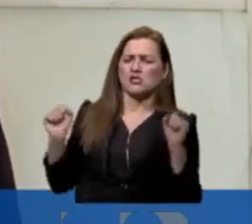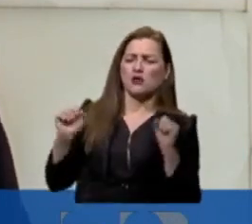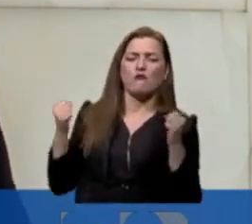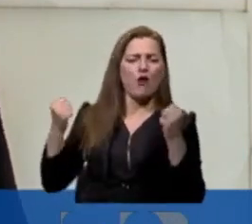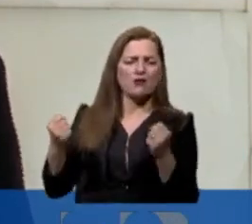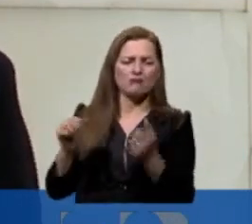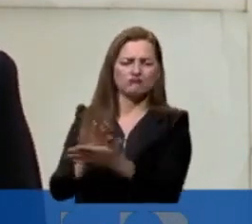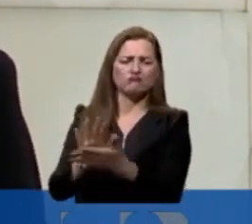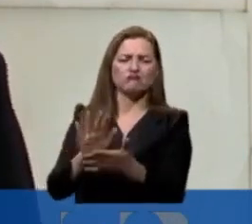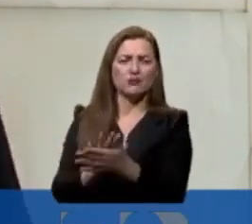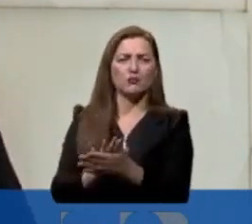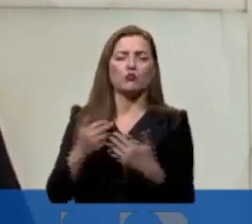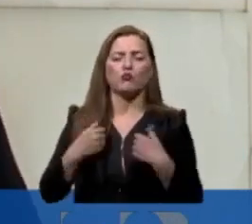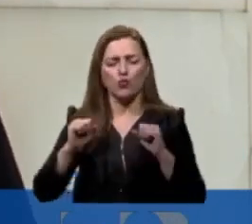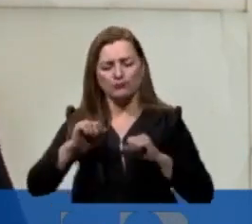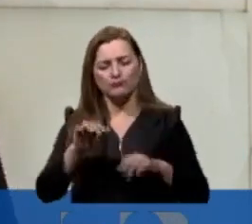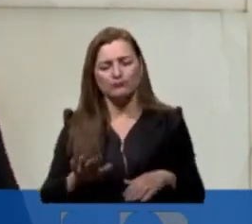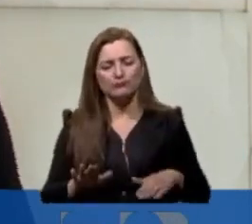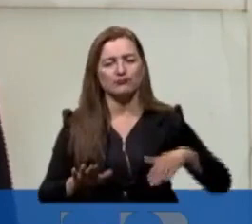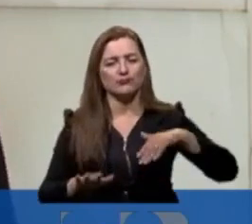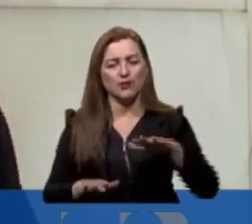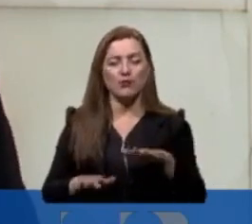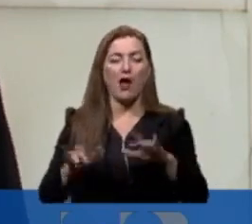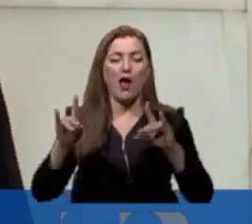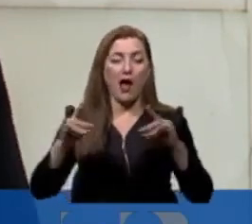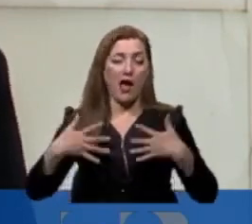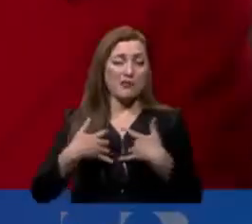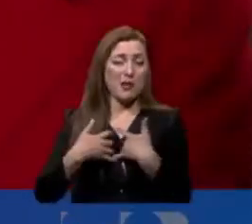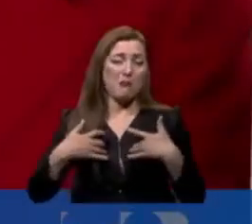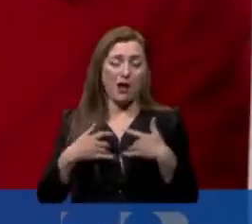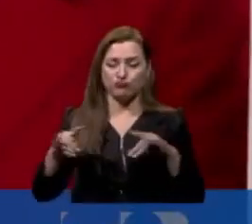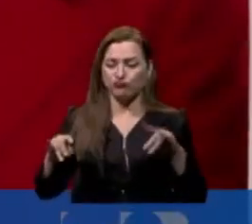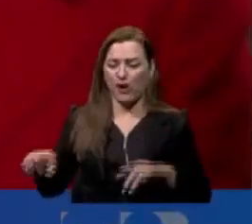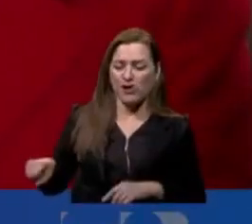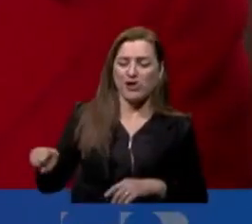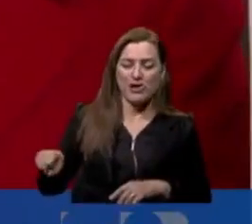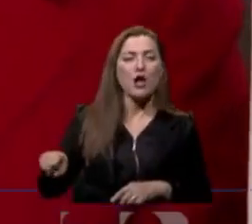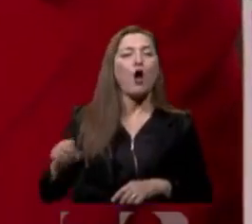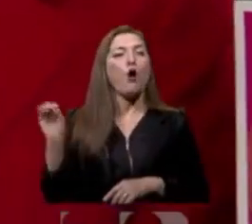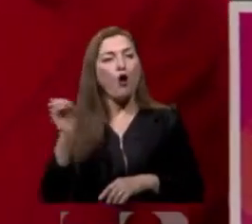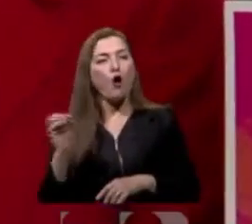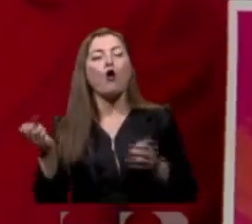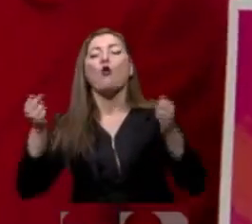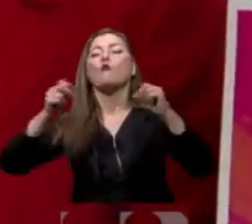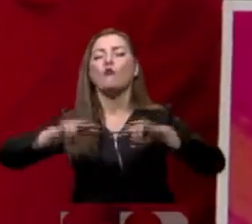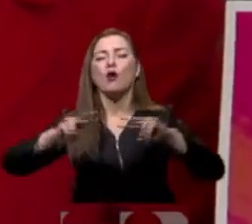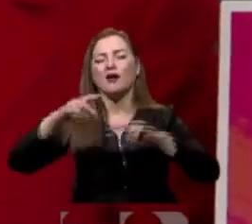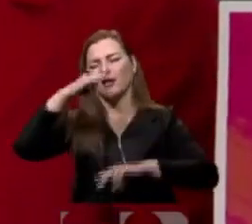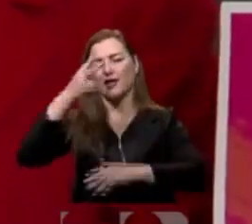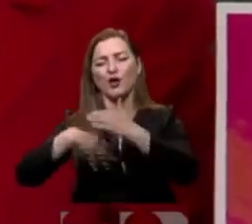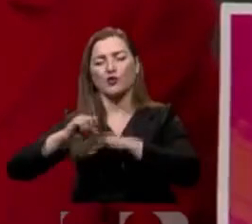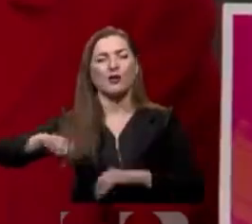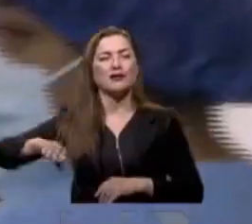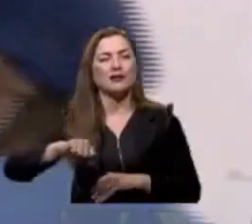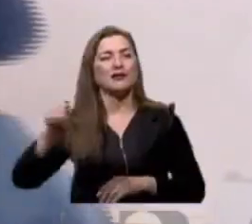muy forzado pueden caminar pueden asistir con sus mascotas con sus niños Marcela Bocelli directora de la fundación damas voluntarias